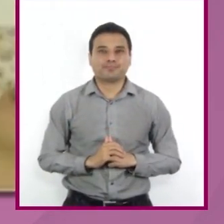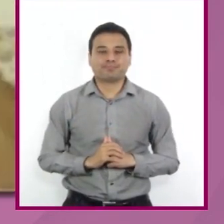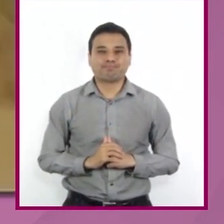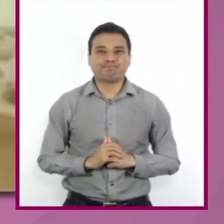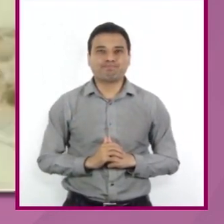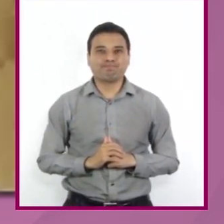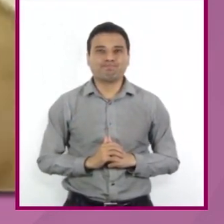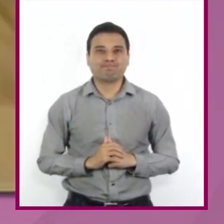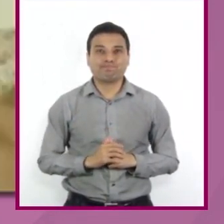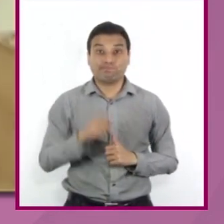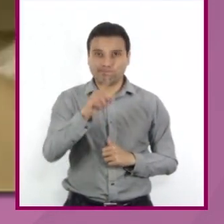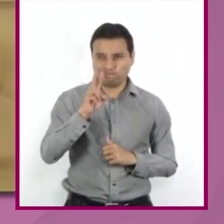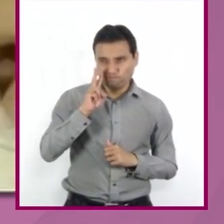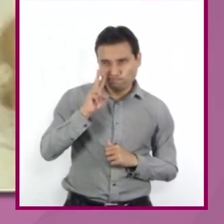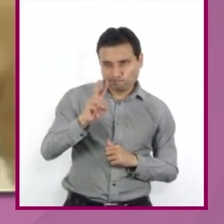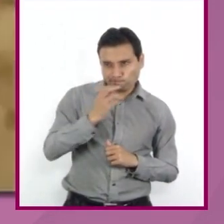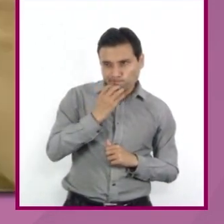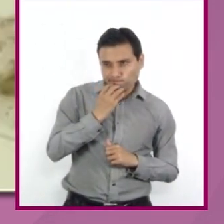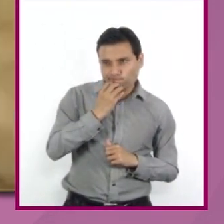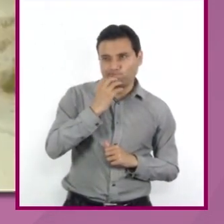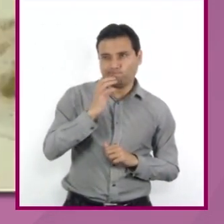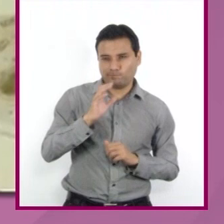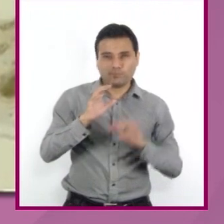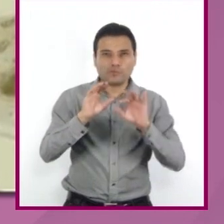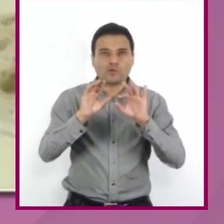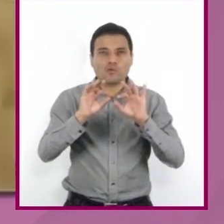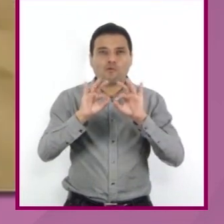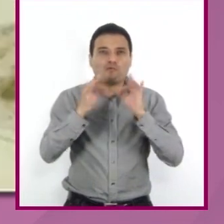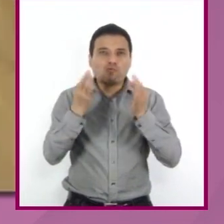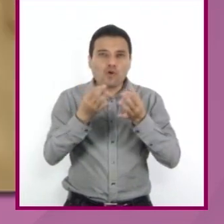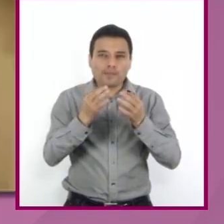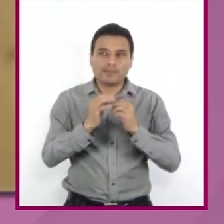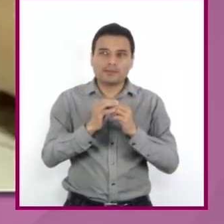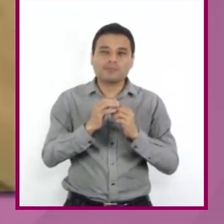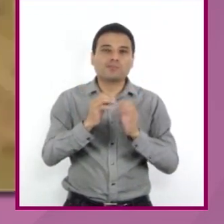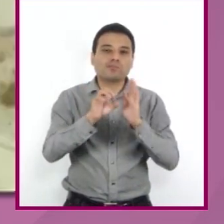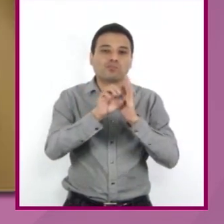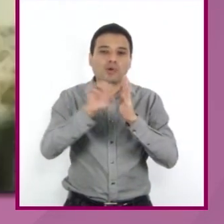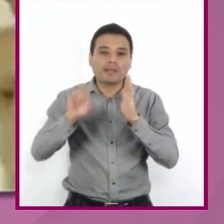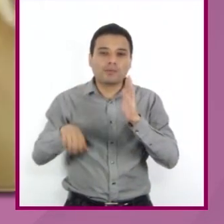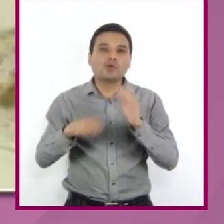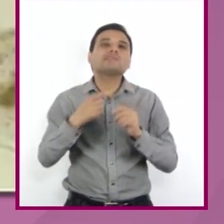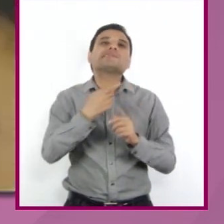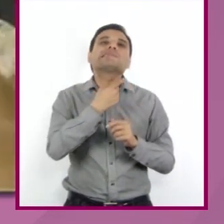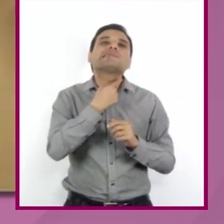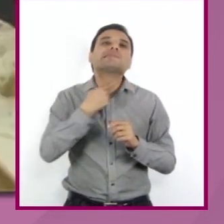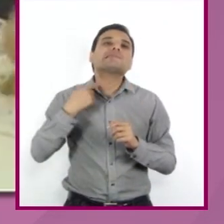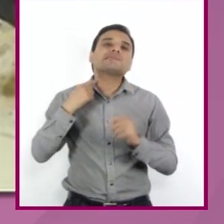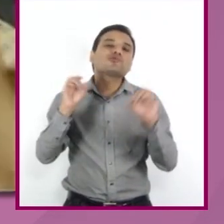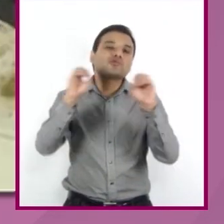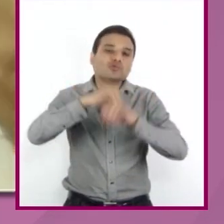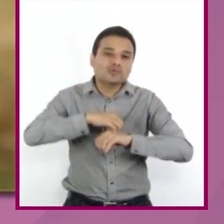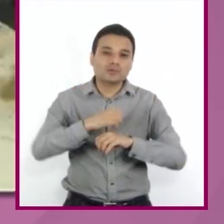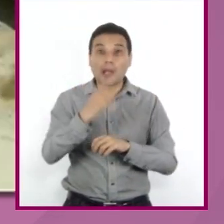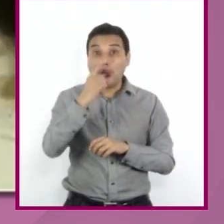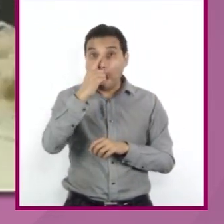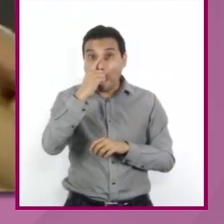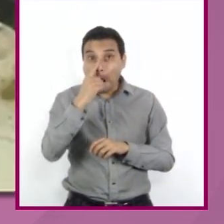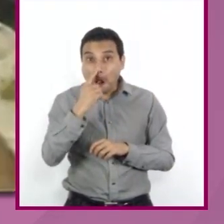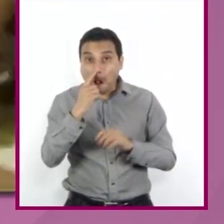abstraer un poco las formas más básicas, como esa sombra del cuello, por ejemplo, o cómo está pegando en la nariz.